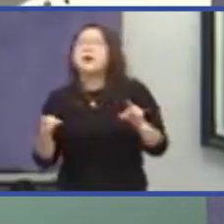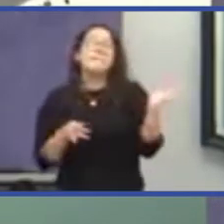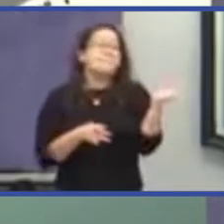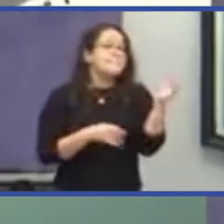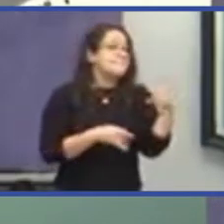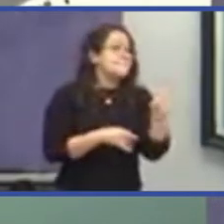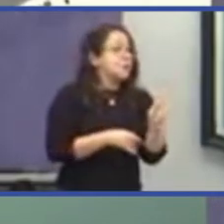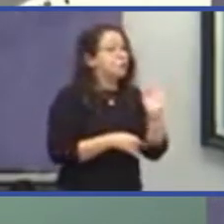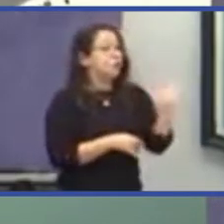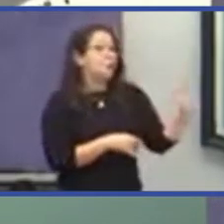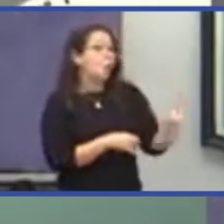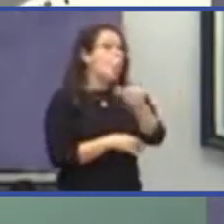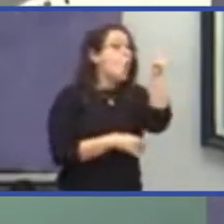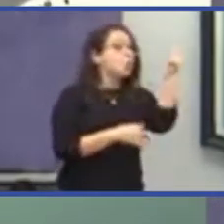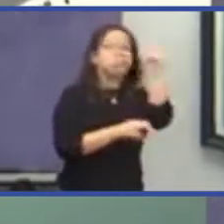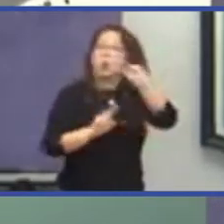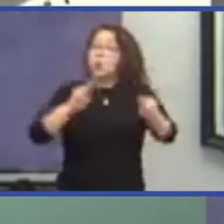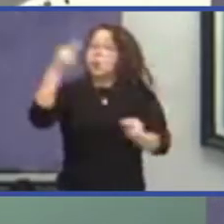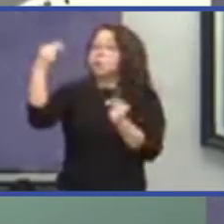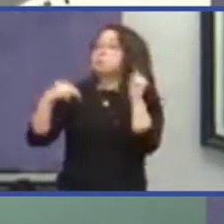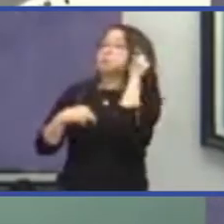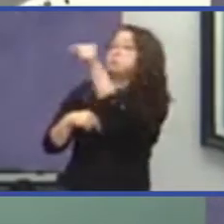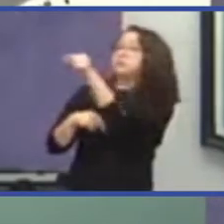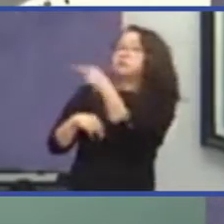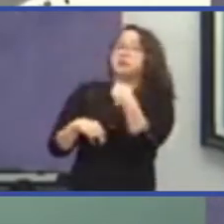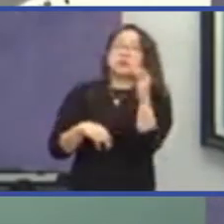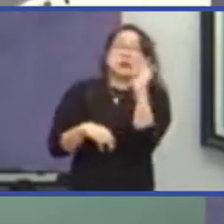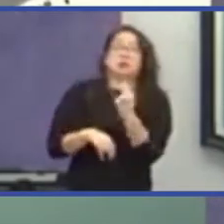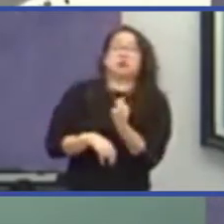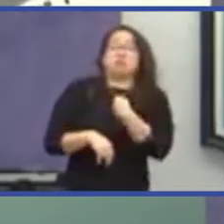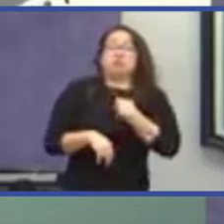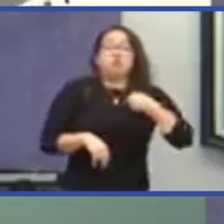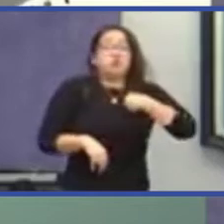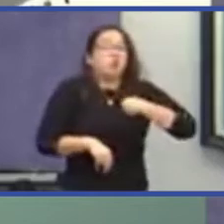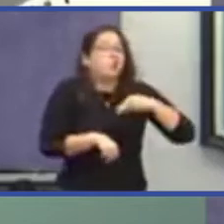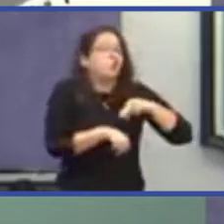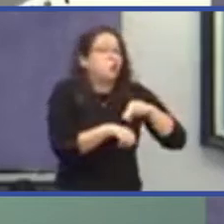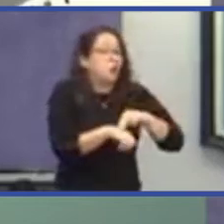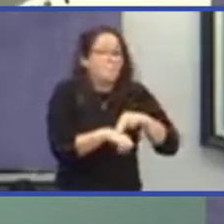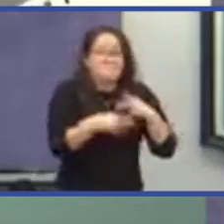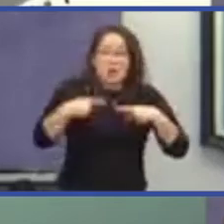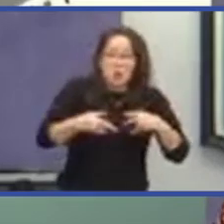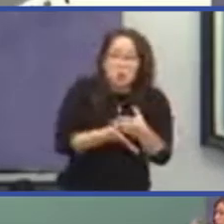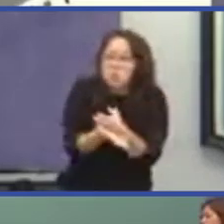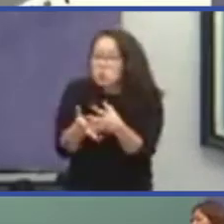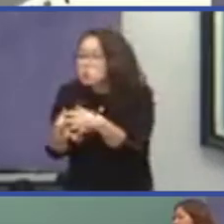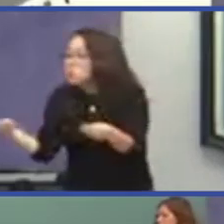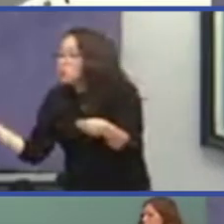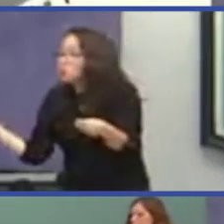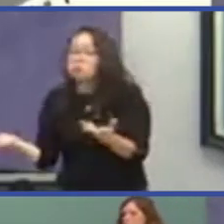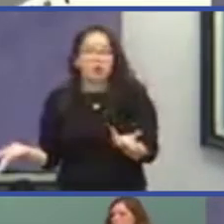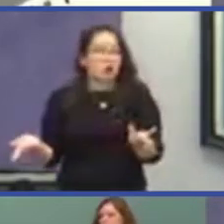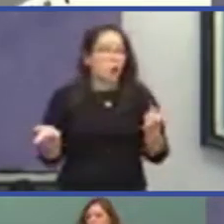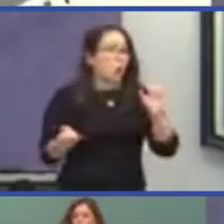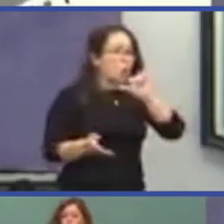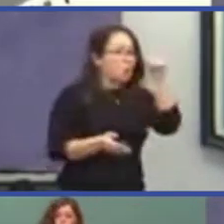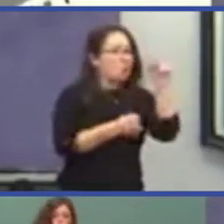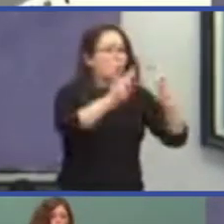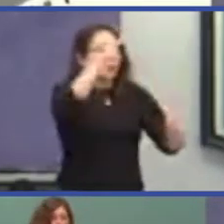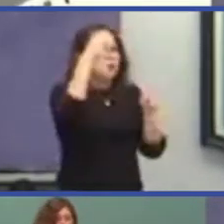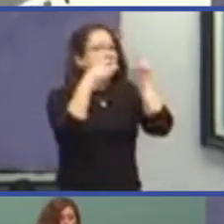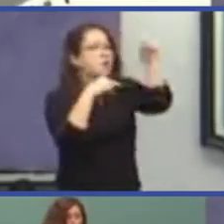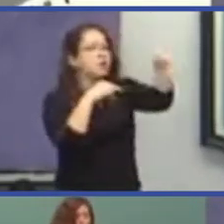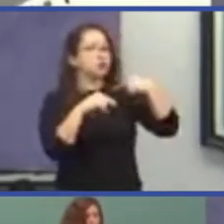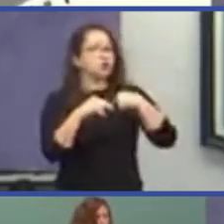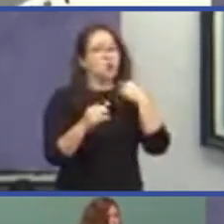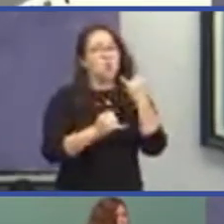podría ser una doctora curando gente y en otro más podría ser una malabarista y en otro podría ser